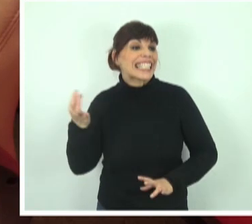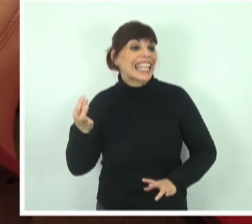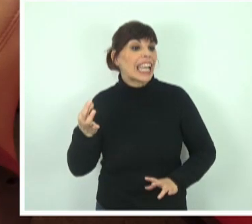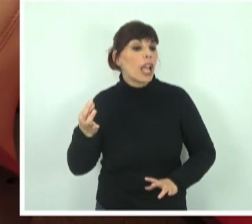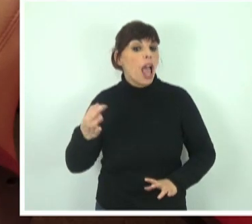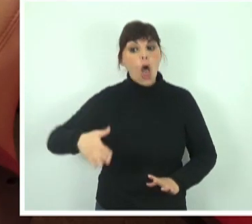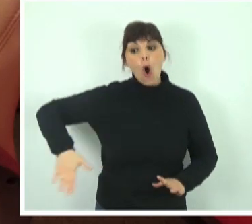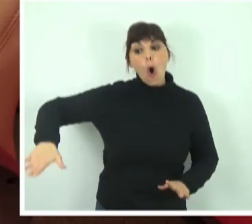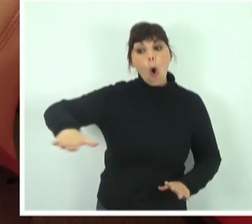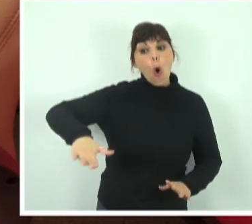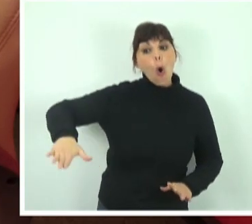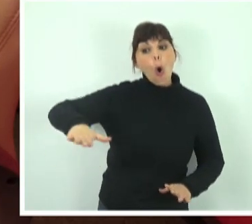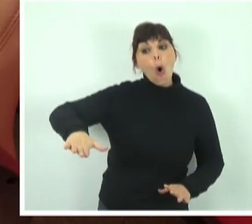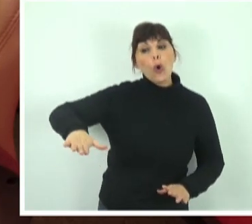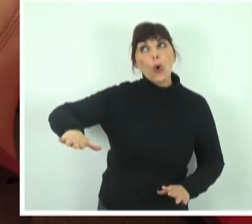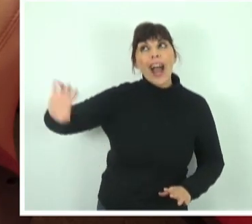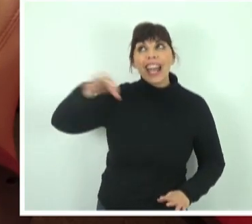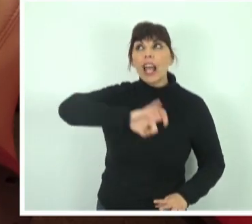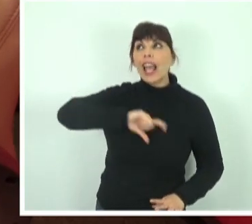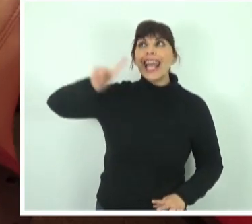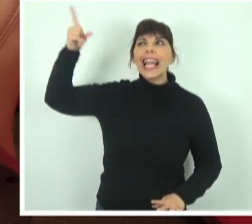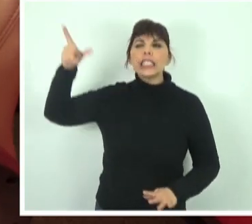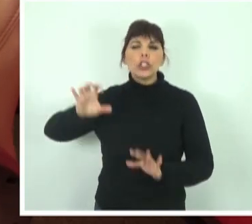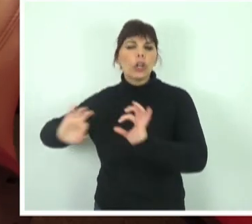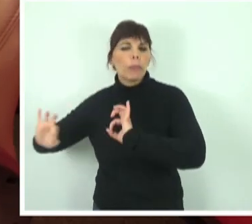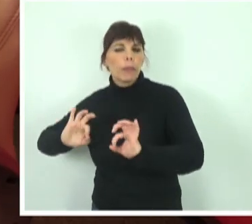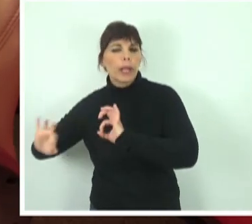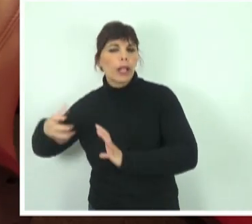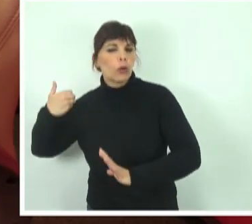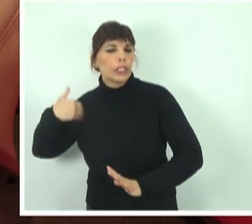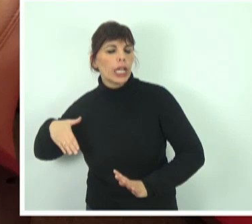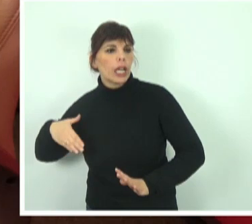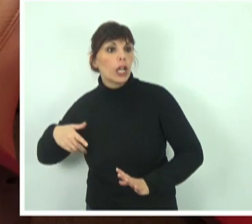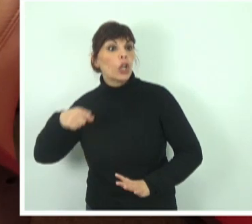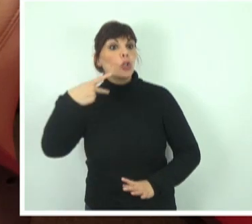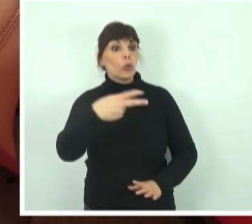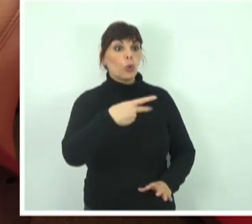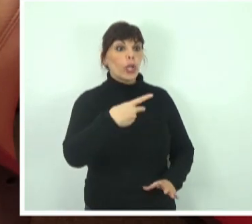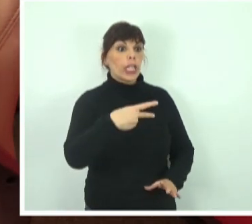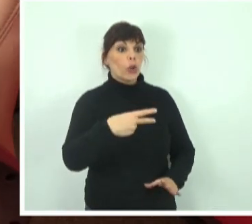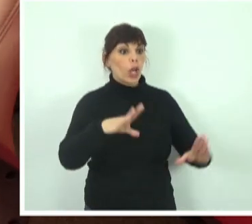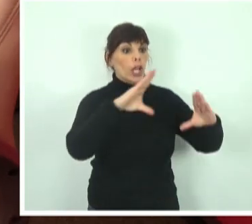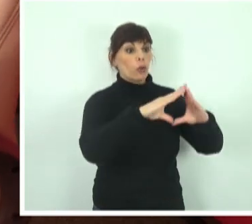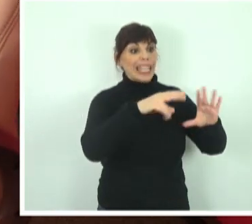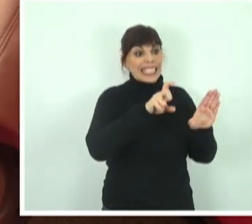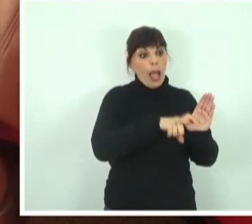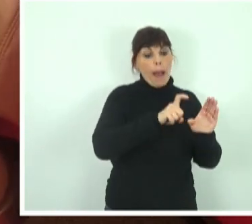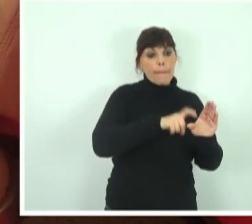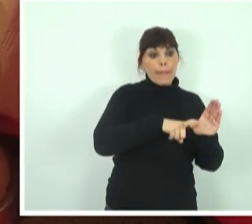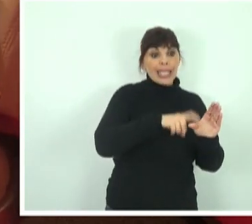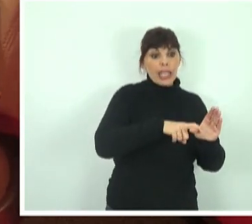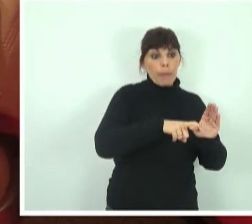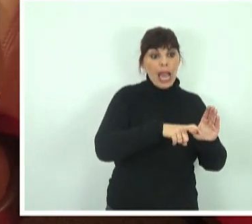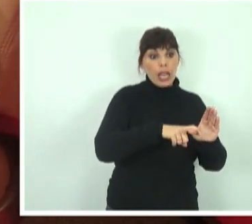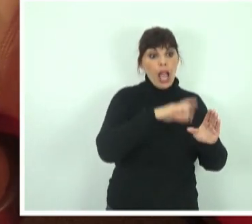estar plantados. Tú y yo necesitamos poner raíces en una iglesia. ¿Por qué? Porque hay ciertas